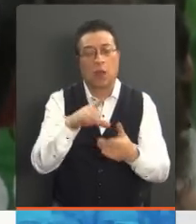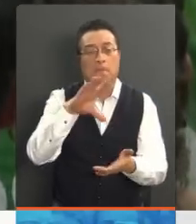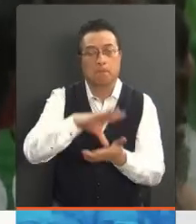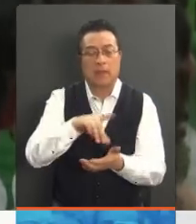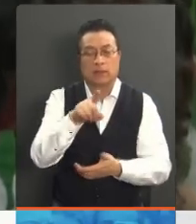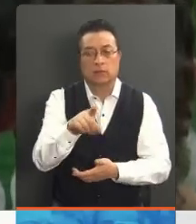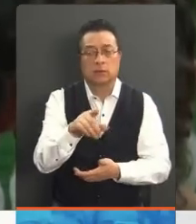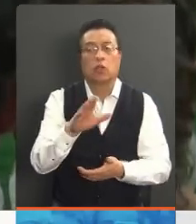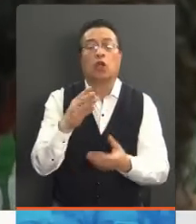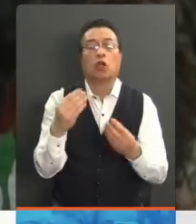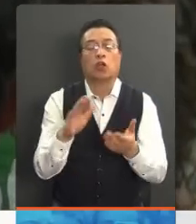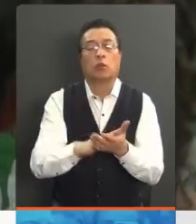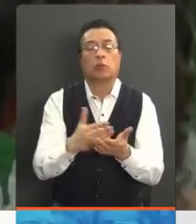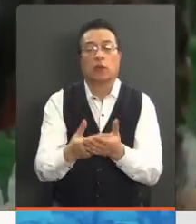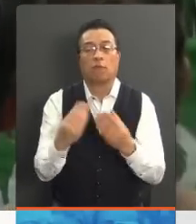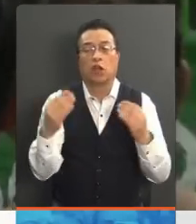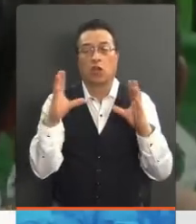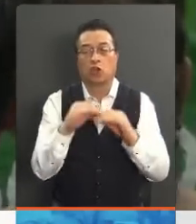Carlos, ¿cómo estás? Buenas noches.